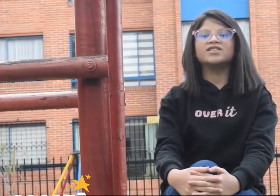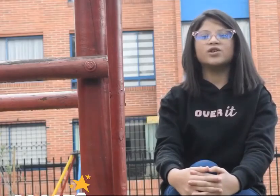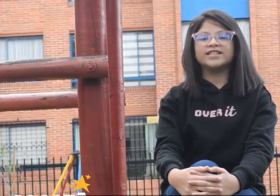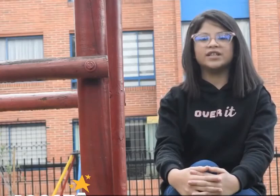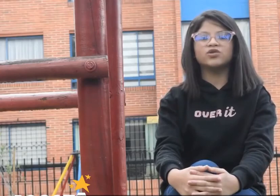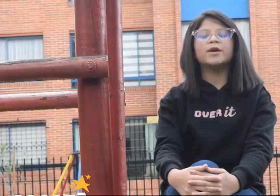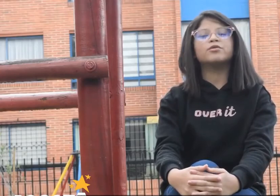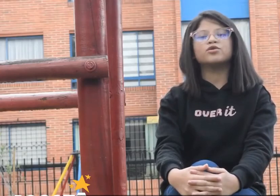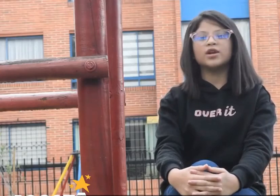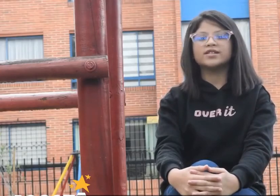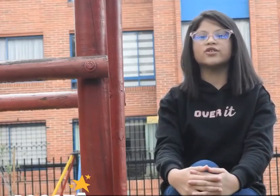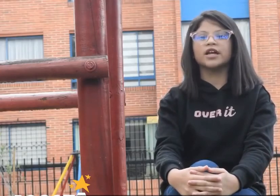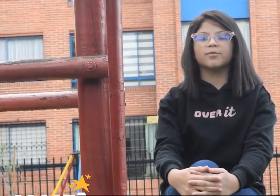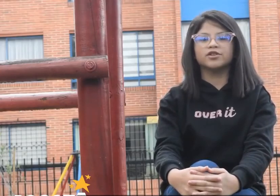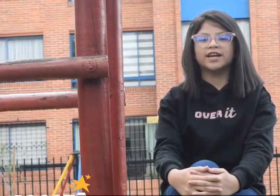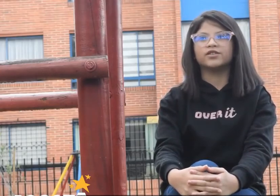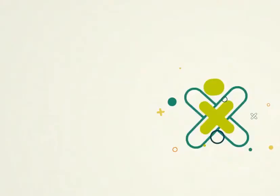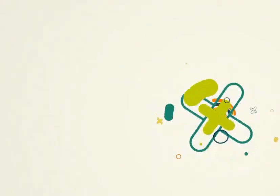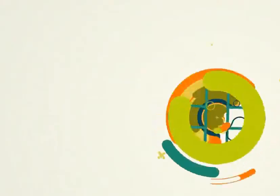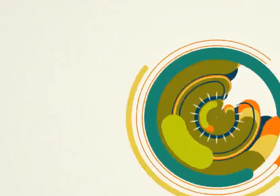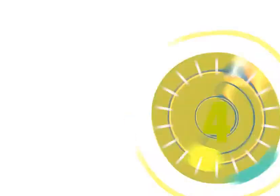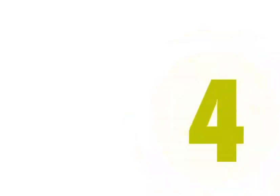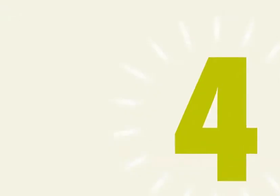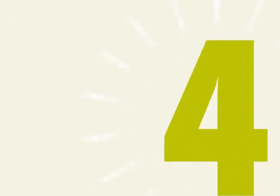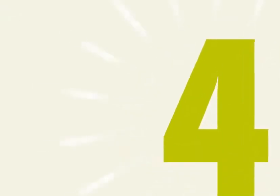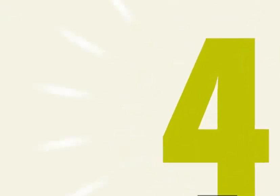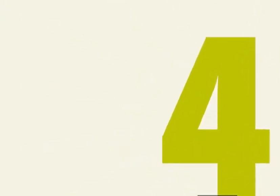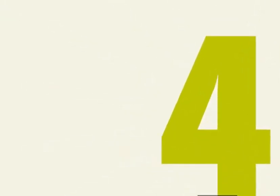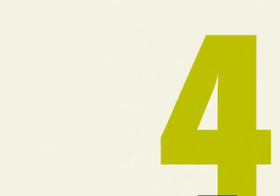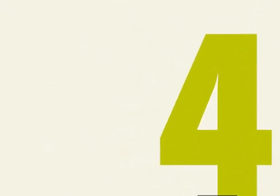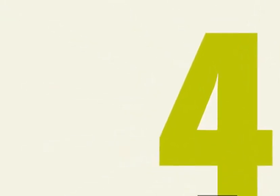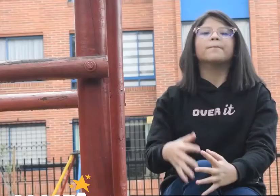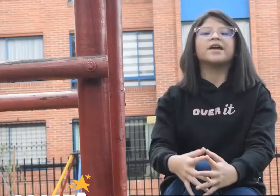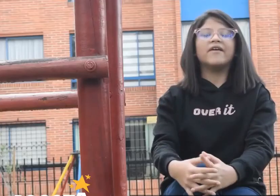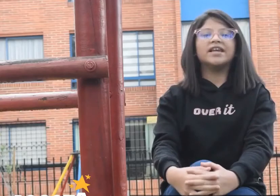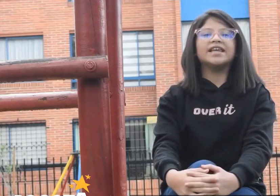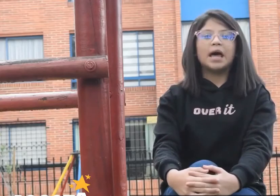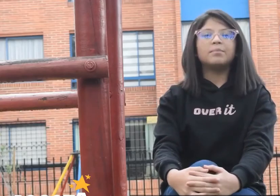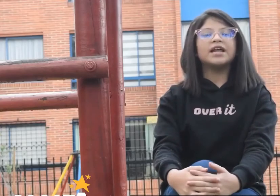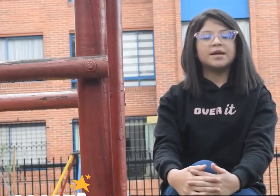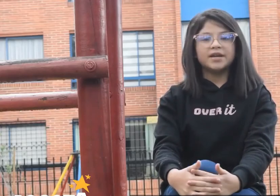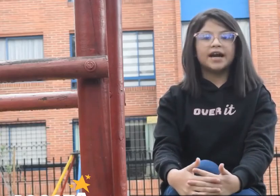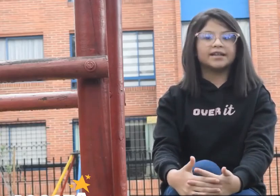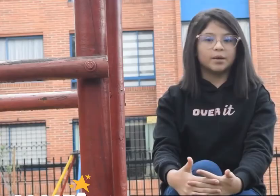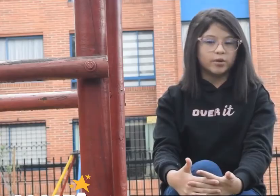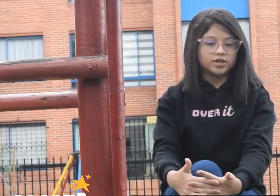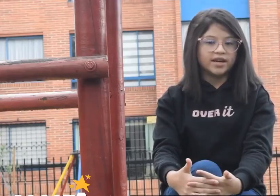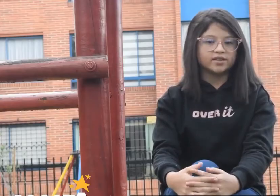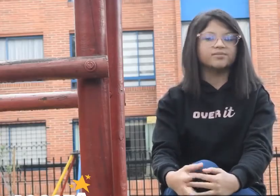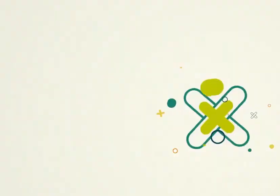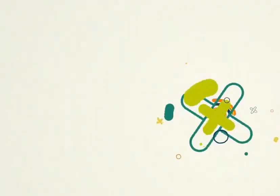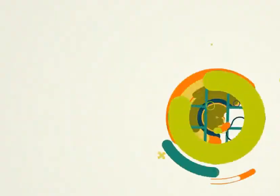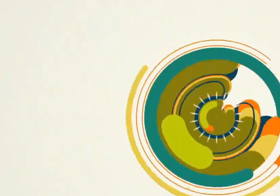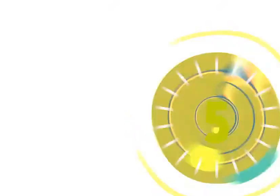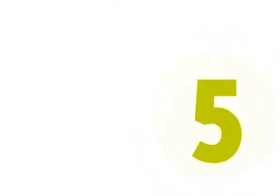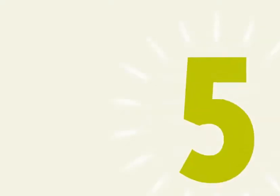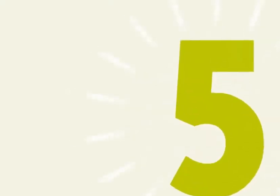Complementar la solicitud de postulación del proyecto. 4. Viabilidad preliminar del